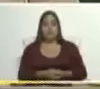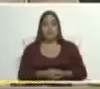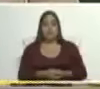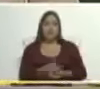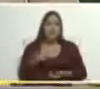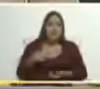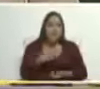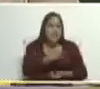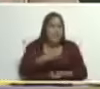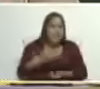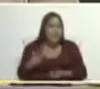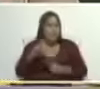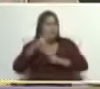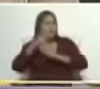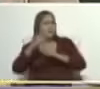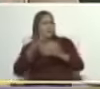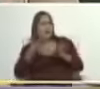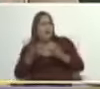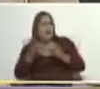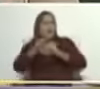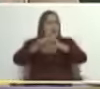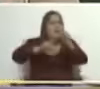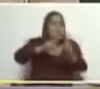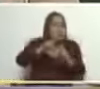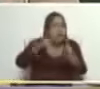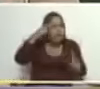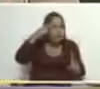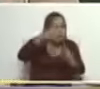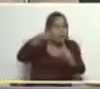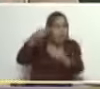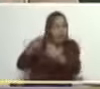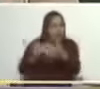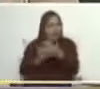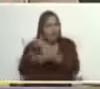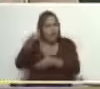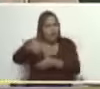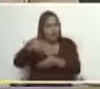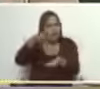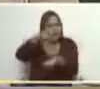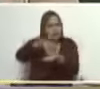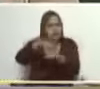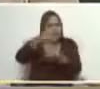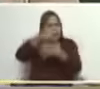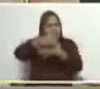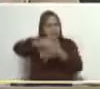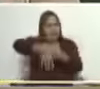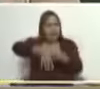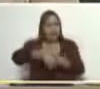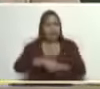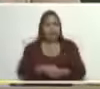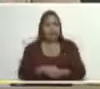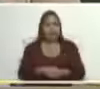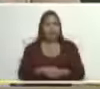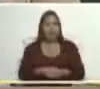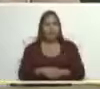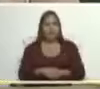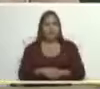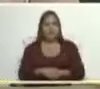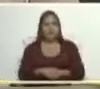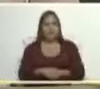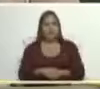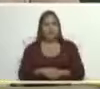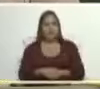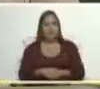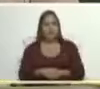2017. Ahora bien, quisiera dirigirme a mis camaradas del ALBA. That whenever